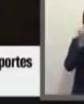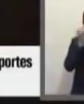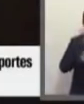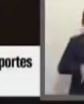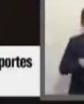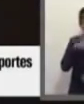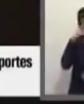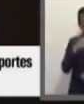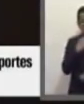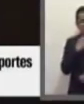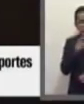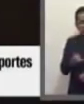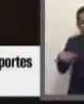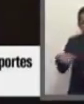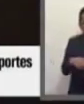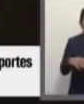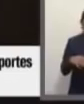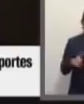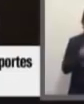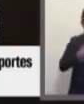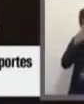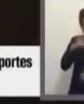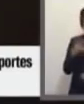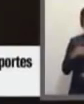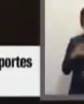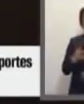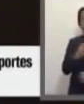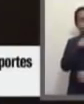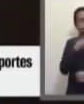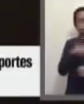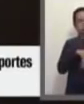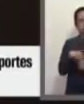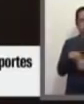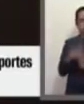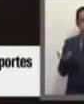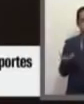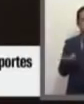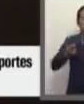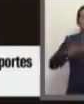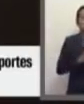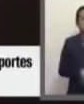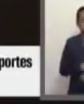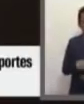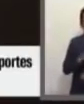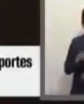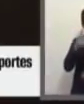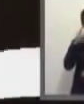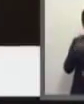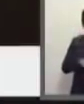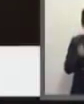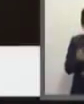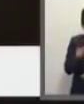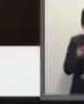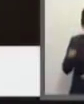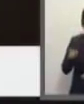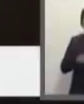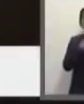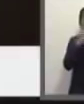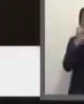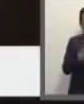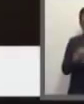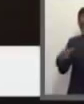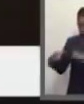Juárez, y el más saturado. ¿Y qué hicieron en vez de fortalecerlo? Que por cierto, la Terminal 2 todavía no se acaba de pagar. El